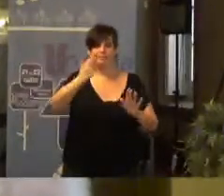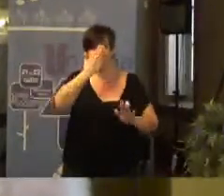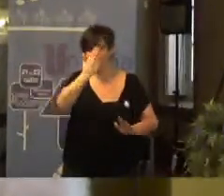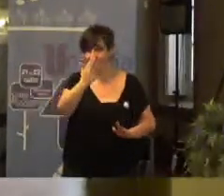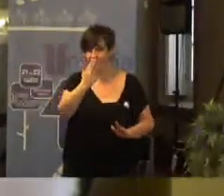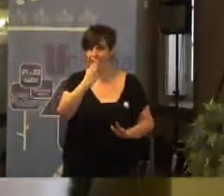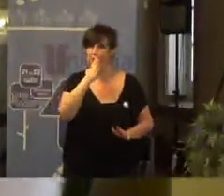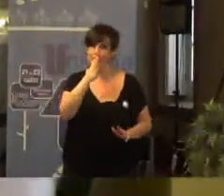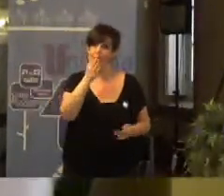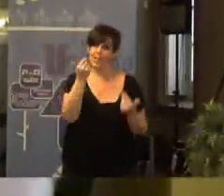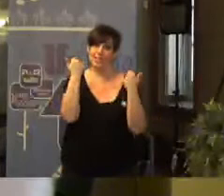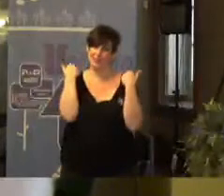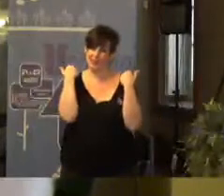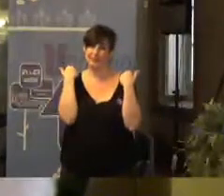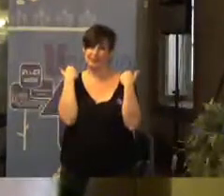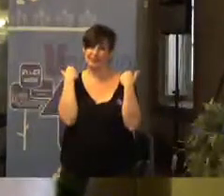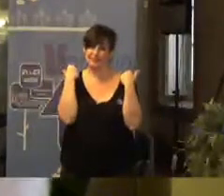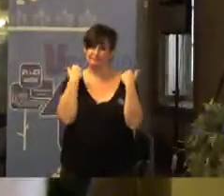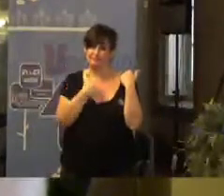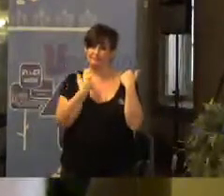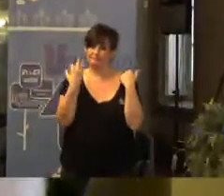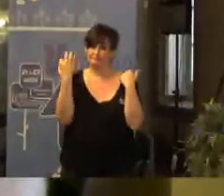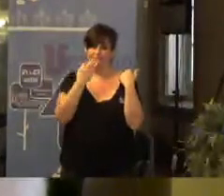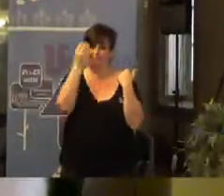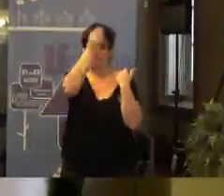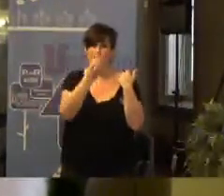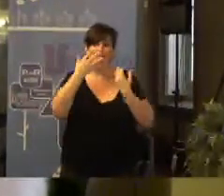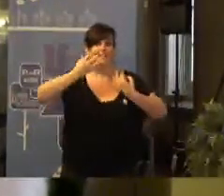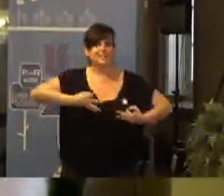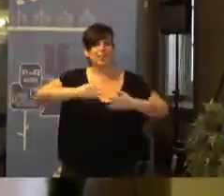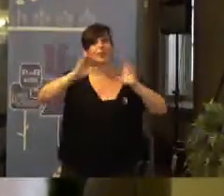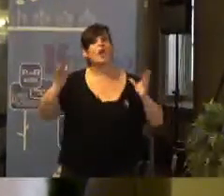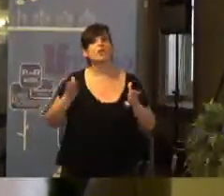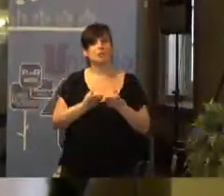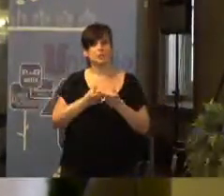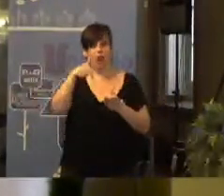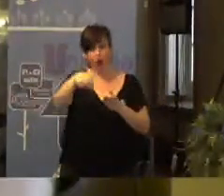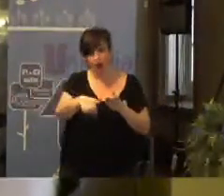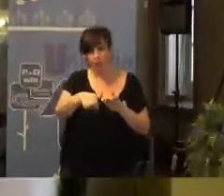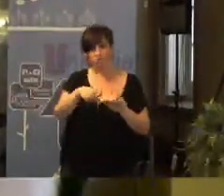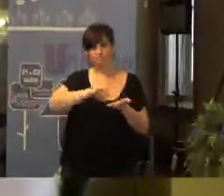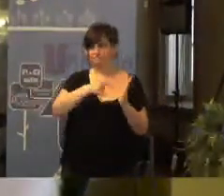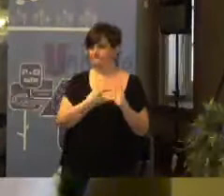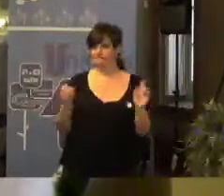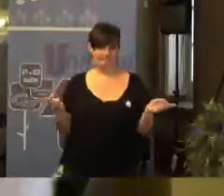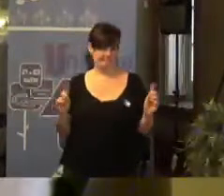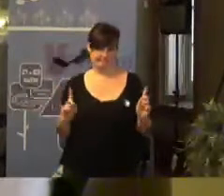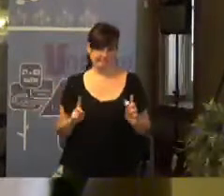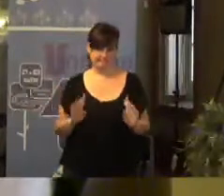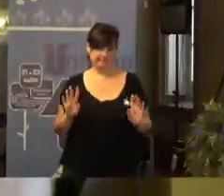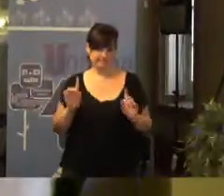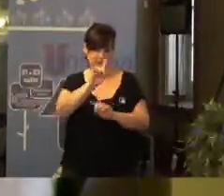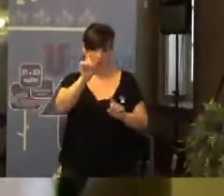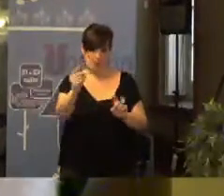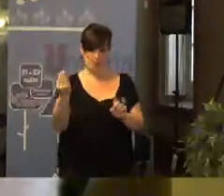que por responsabilidade teria que dicir que a cuestión da seguridade mundial non a vamos resolver nesta tertulia. Pero, bueno, unha pregunta provocadora, está